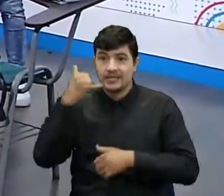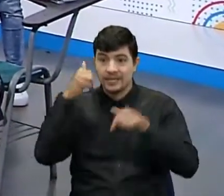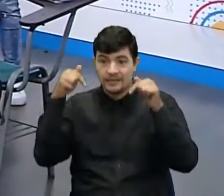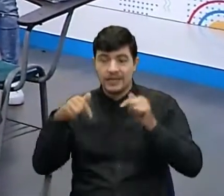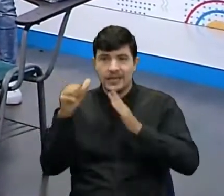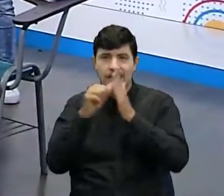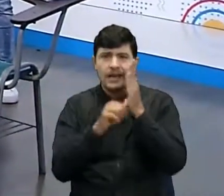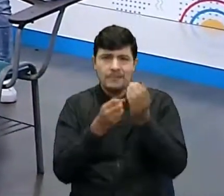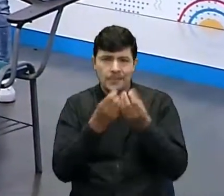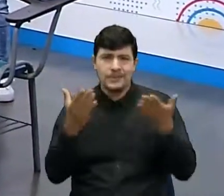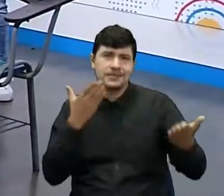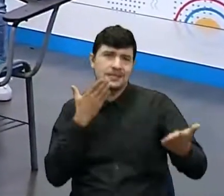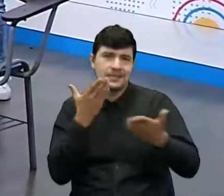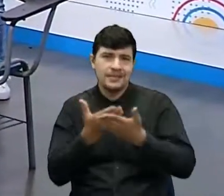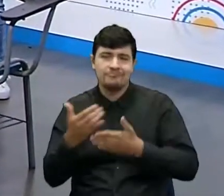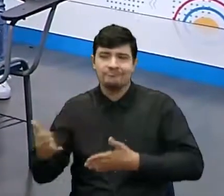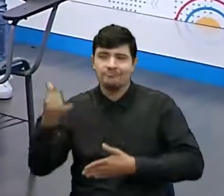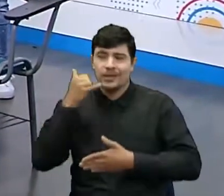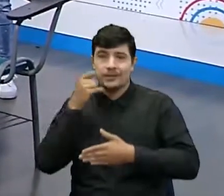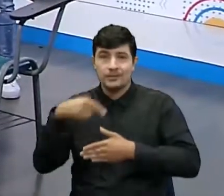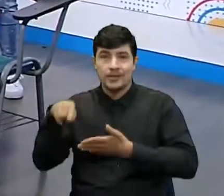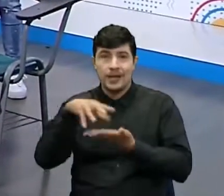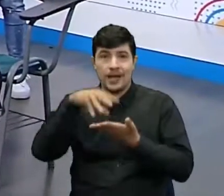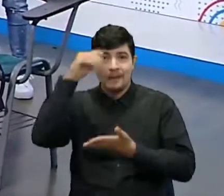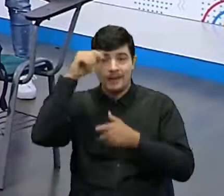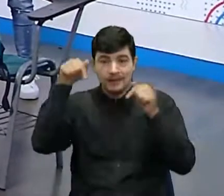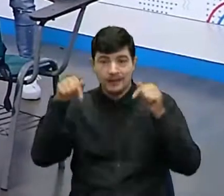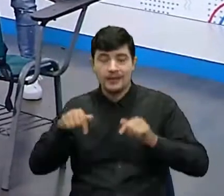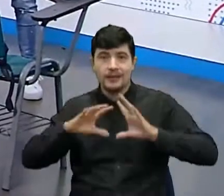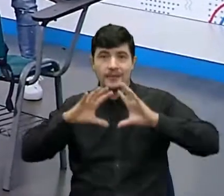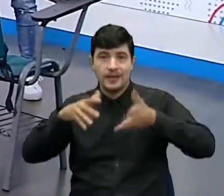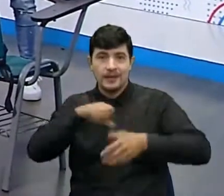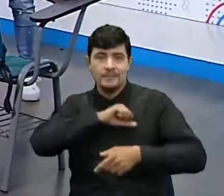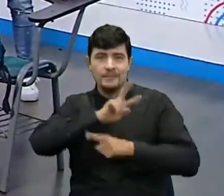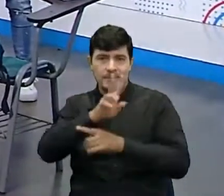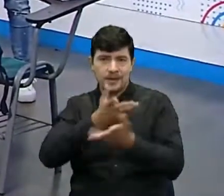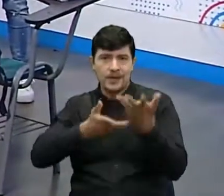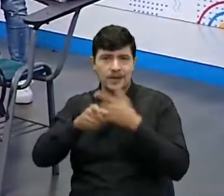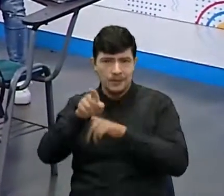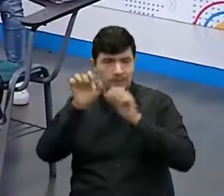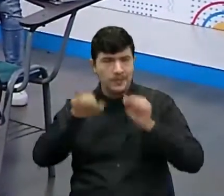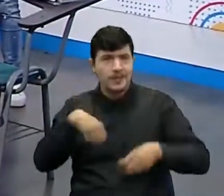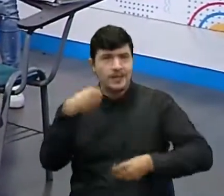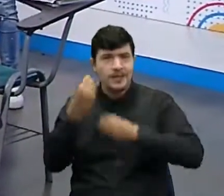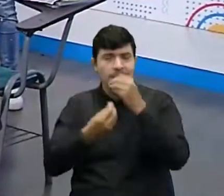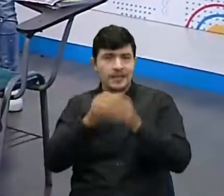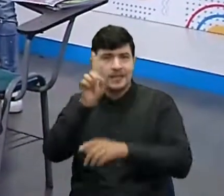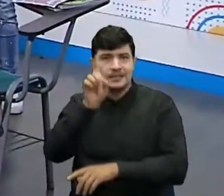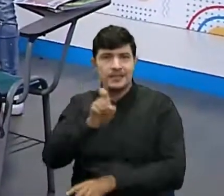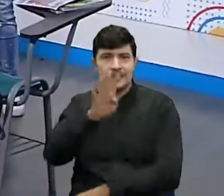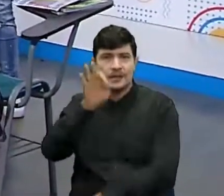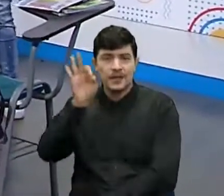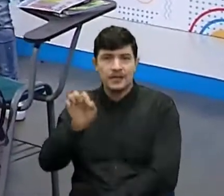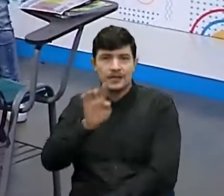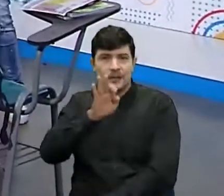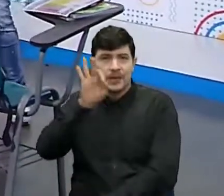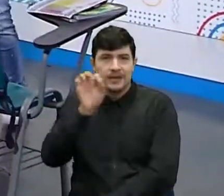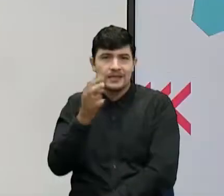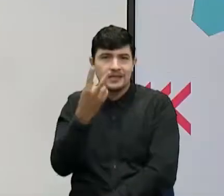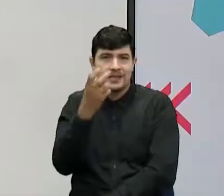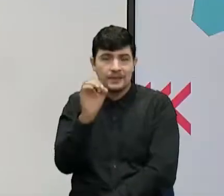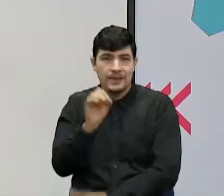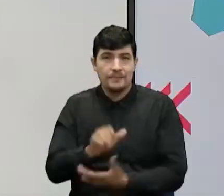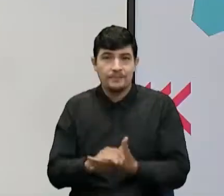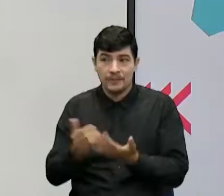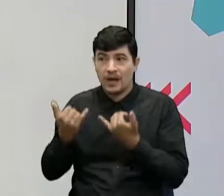Por hacer esta llamada A llamar a Isabel Y estar aprendiendo Con mi clase Mi parche Lo puede hacer A través del 648 4820 Por ahora Vamos